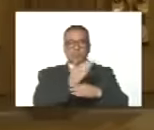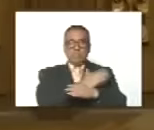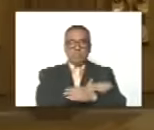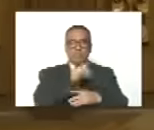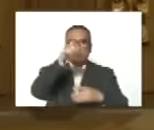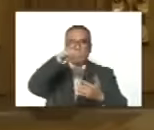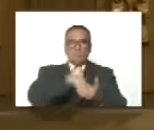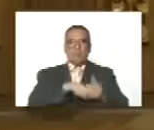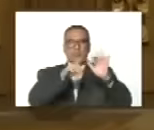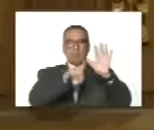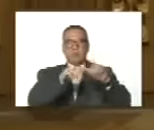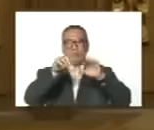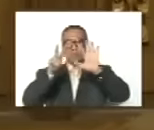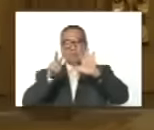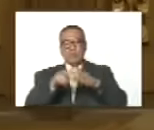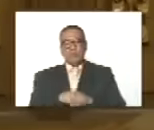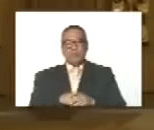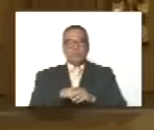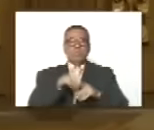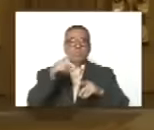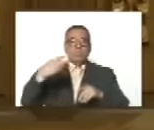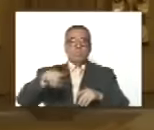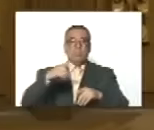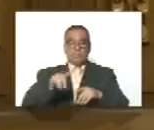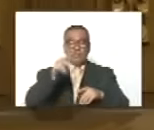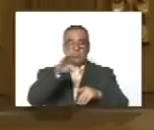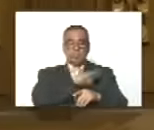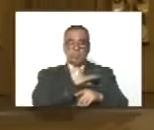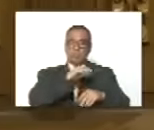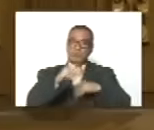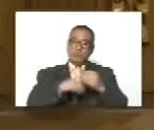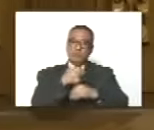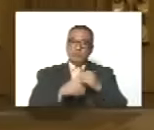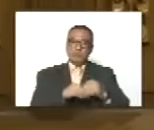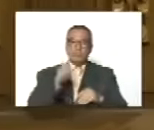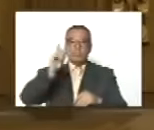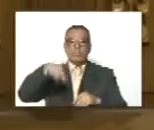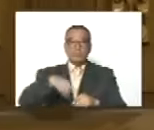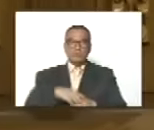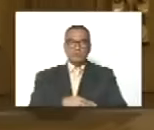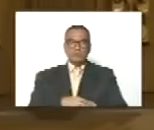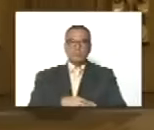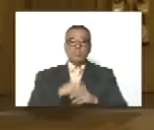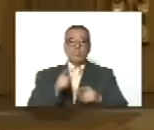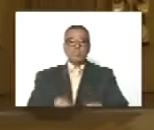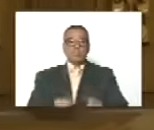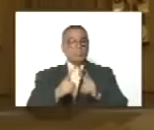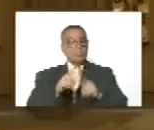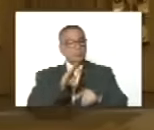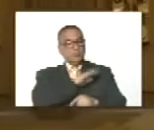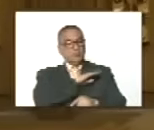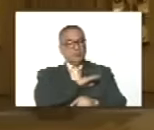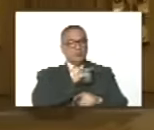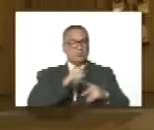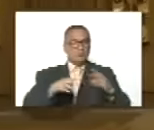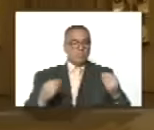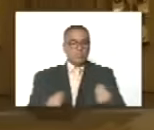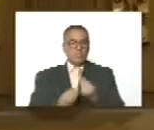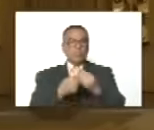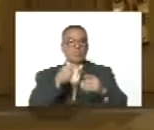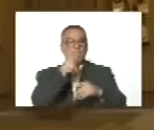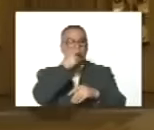a 1967, con los derechos de sus connacionales y, por supuesto, la autodeterminación de sus